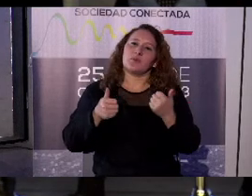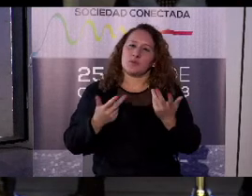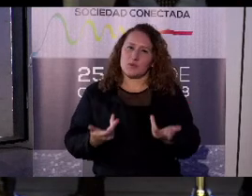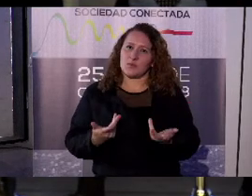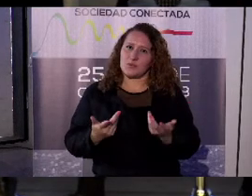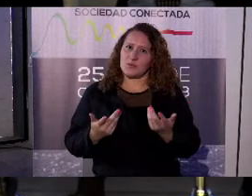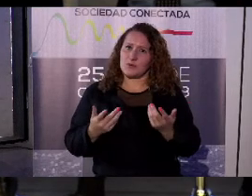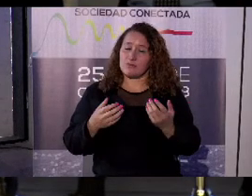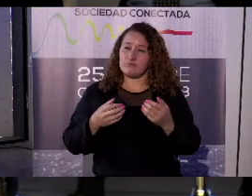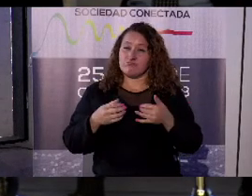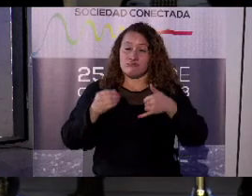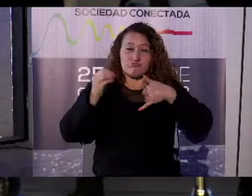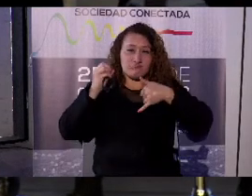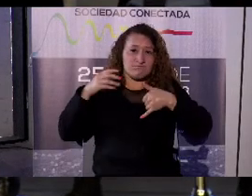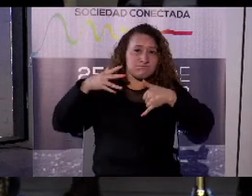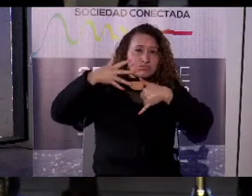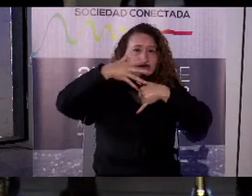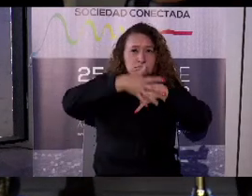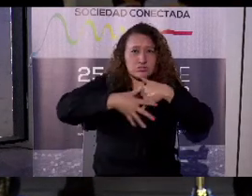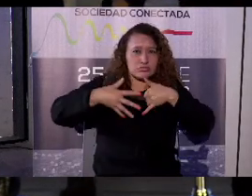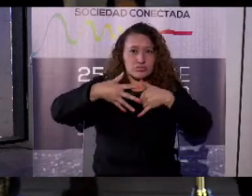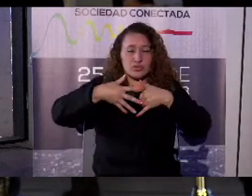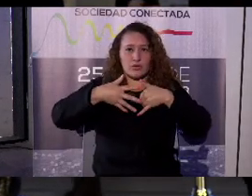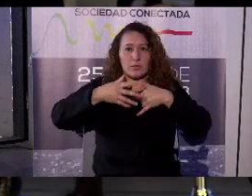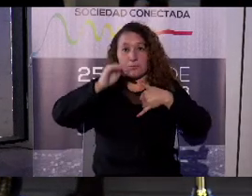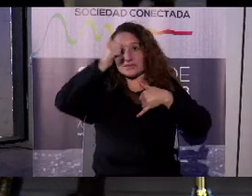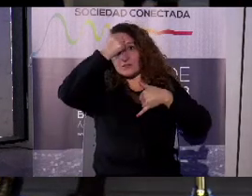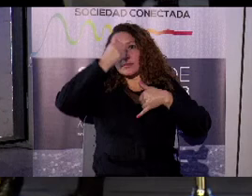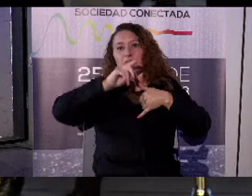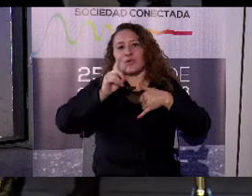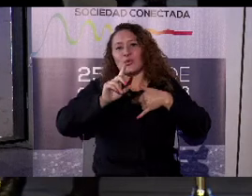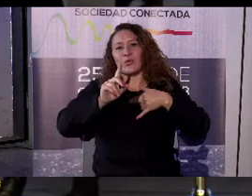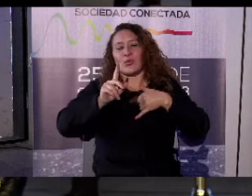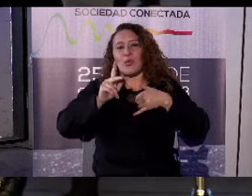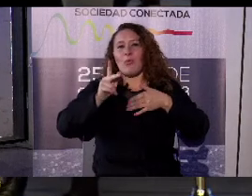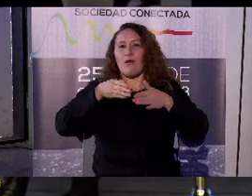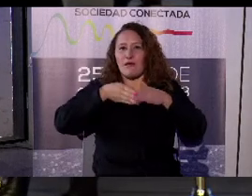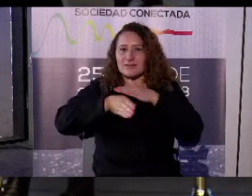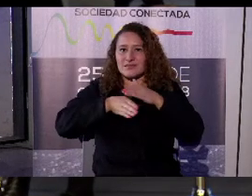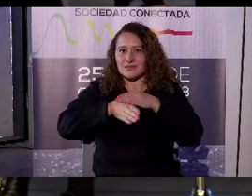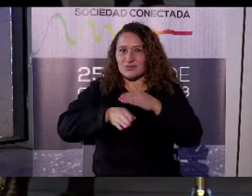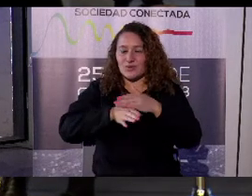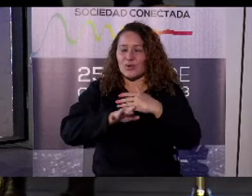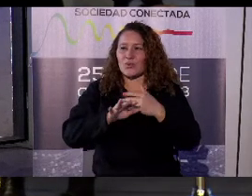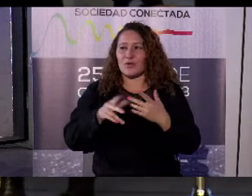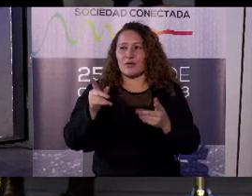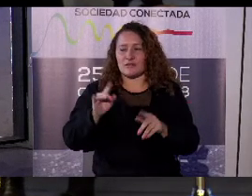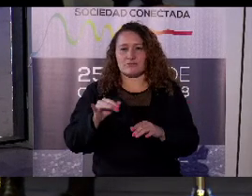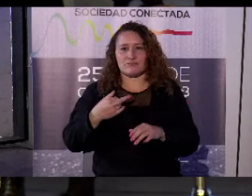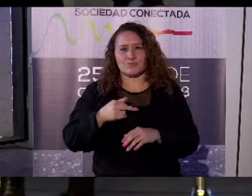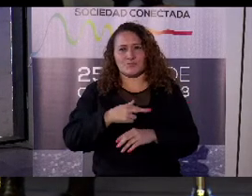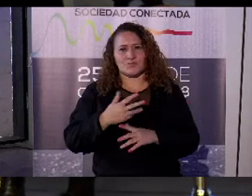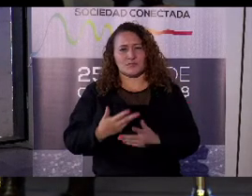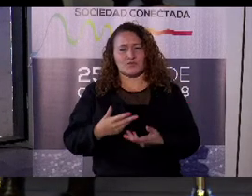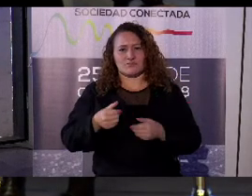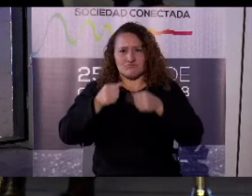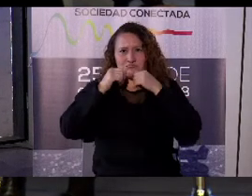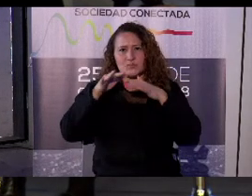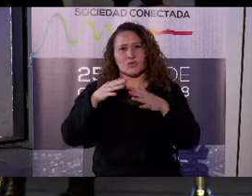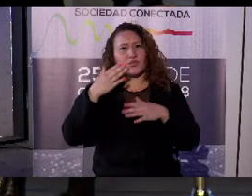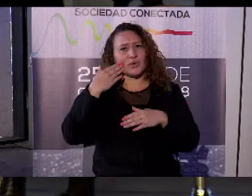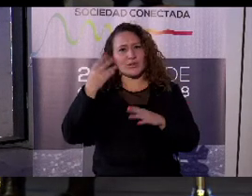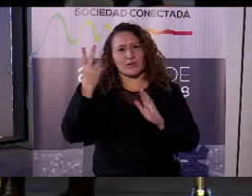como lo primordial sino la asequibilidad y en función de eso también Nosotros hemos generado un tema que que ha sido lanzado desde el